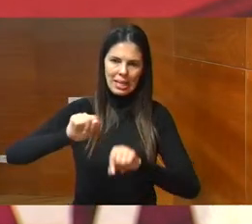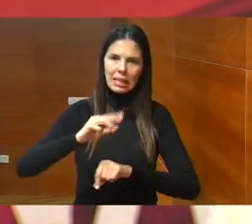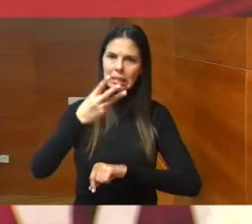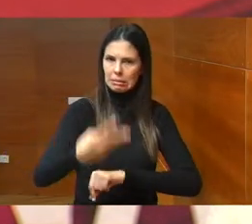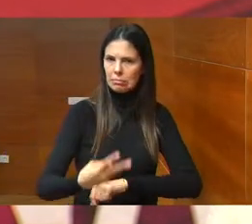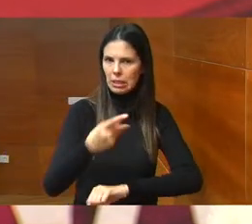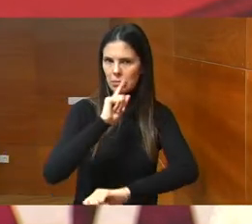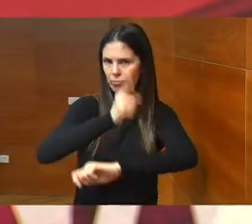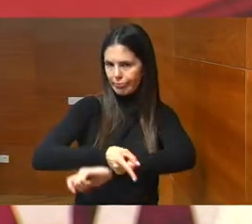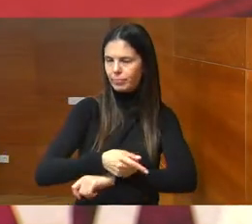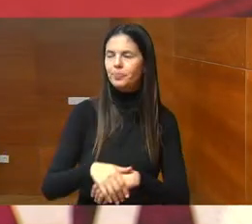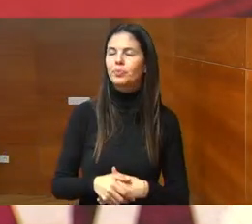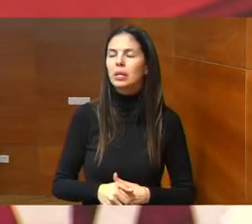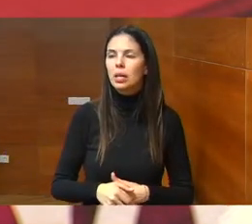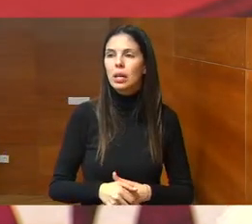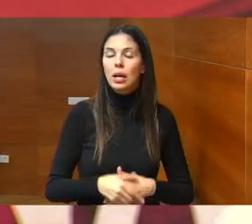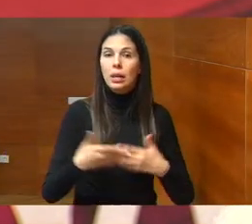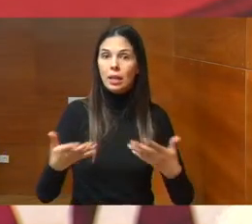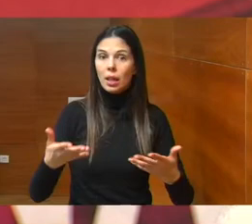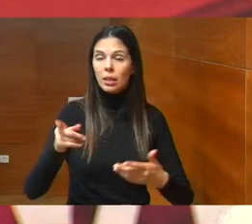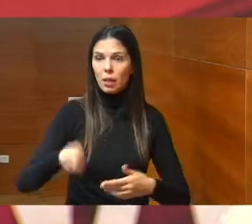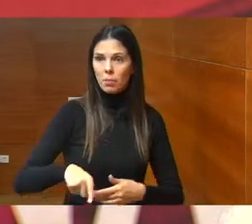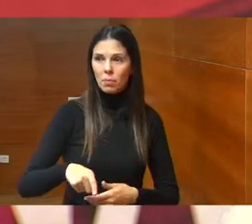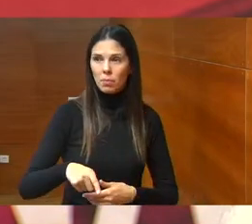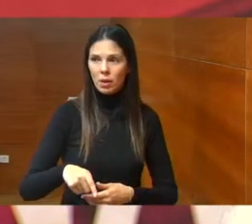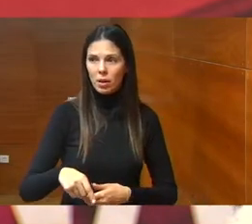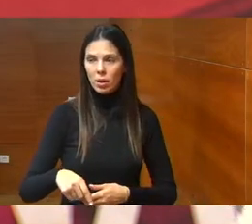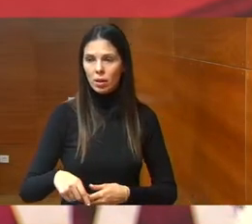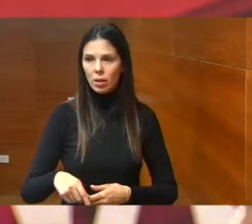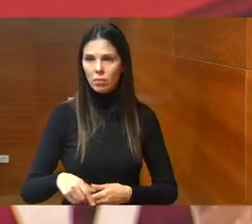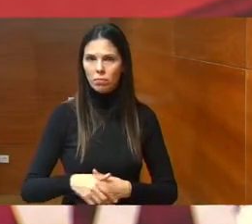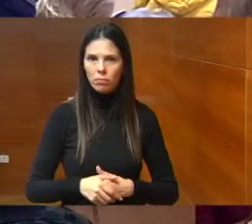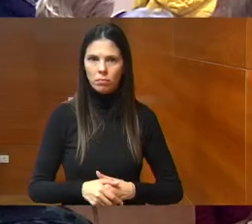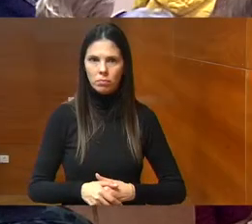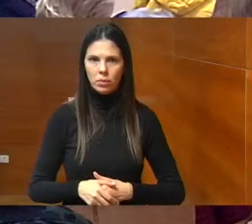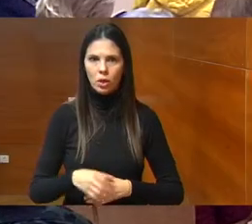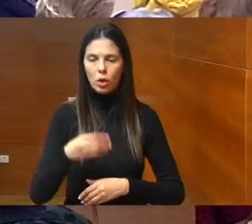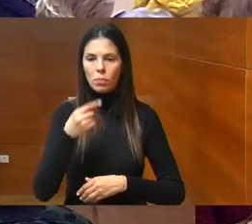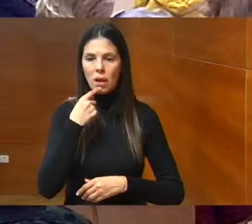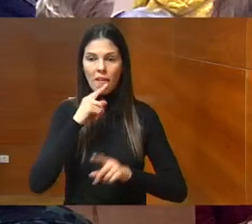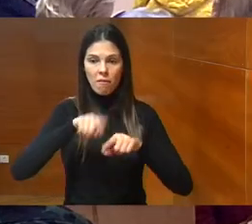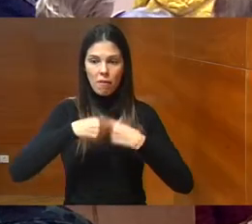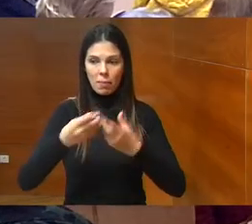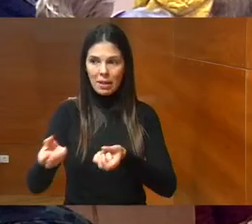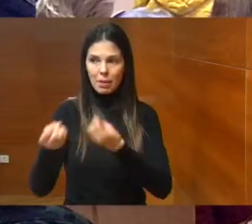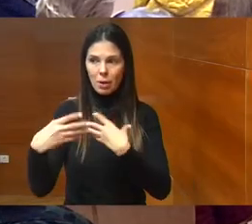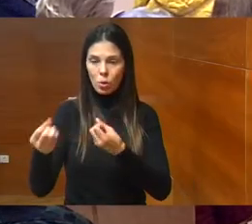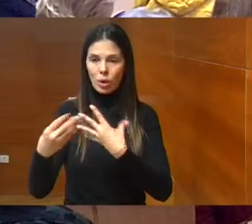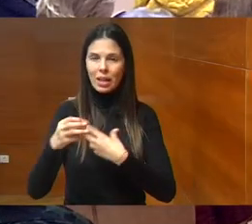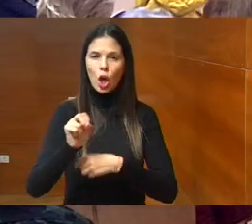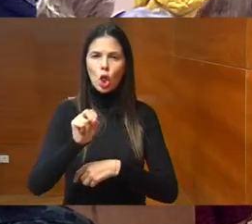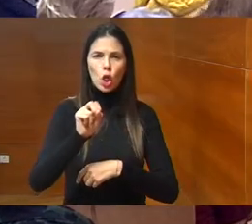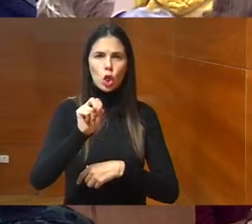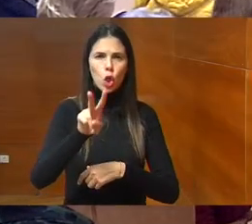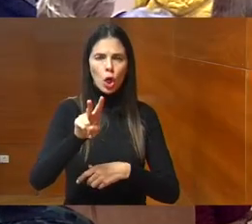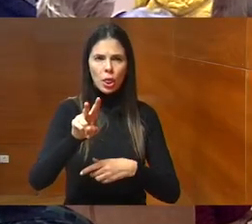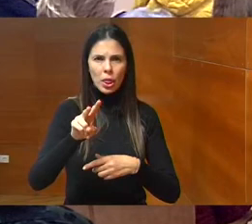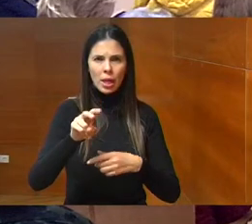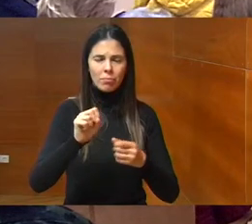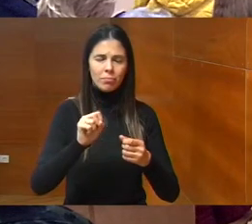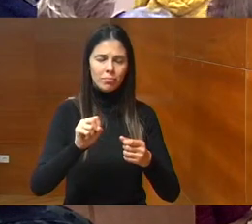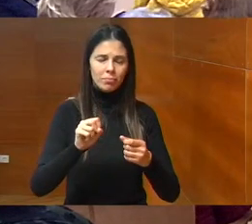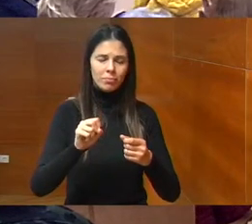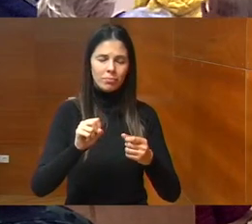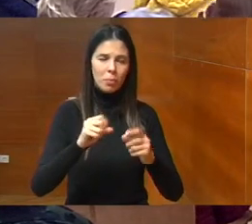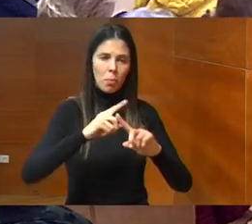este directo ese cambio por recibir en Pascua 12 docenas de ovos esto contó a familias faciales borita gracia porque vaya cambio